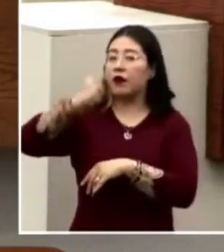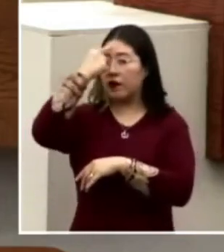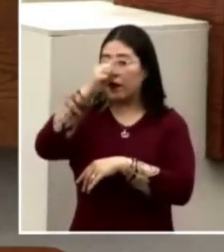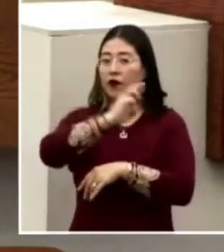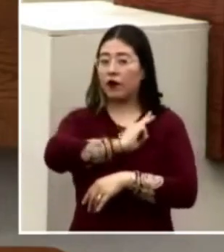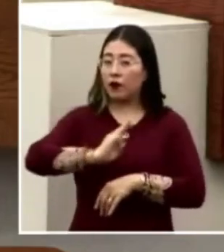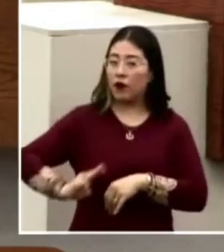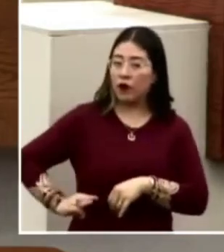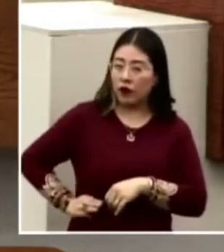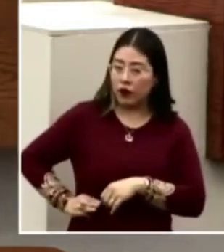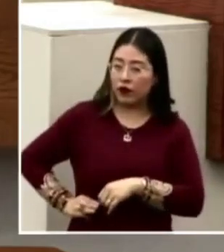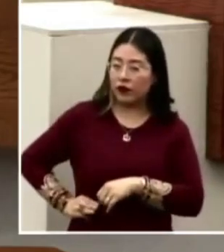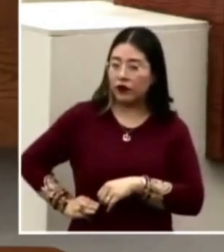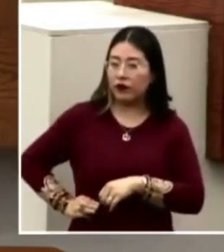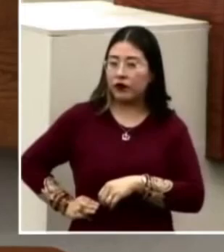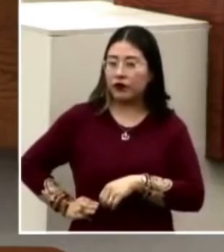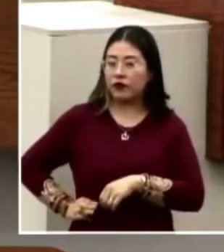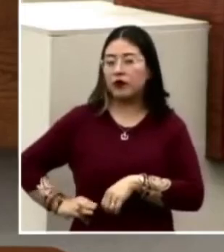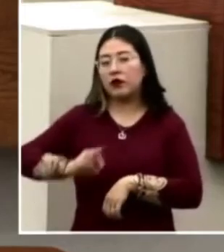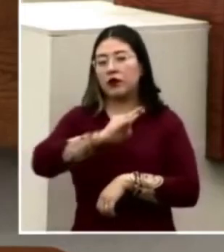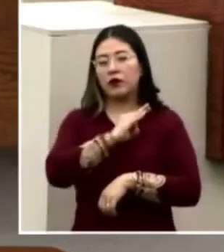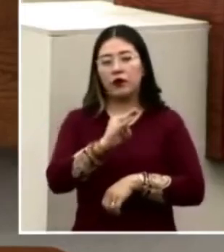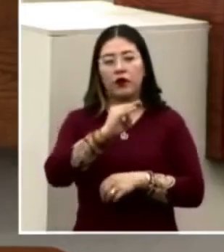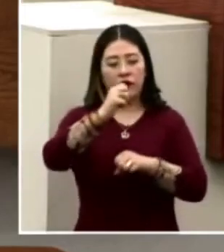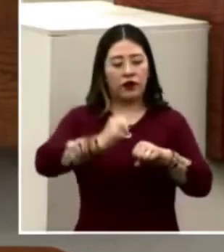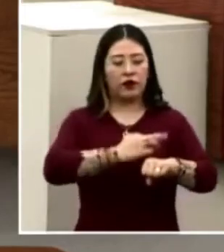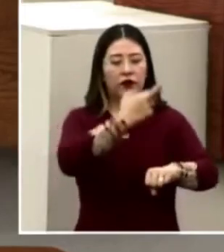municipio, Estado y Federación presenten al